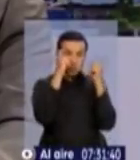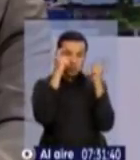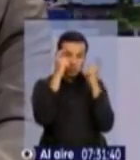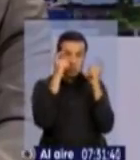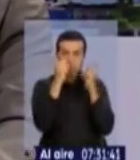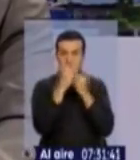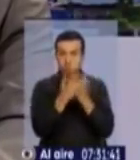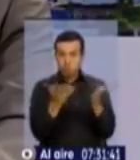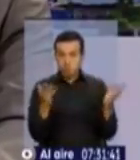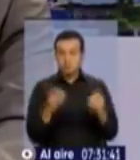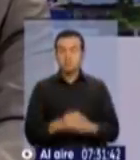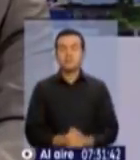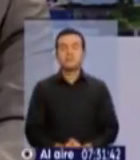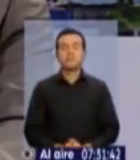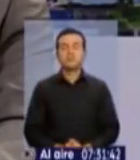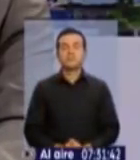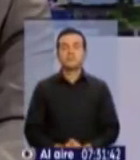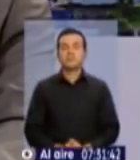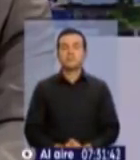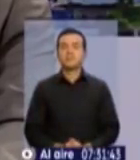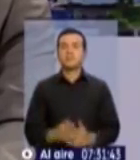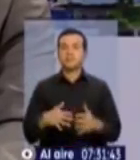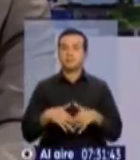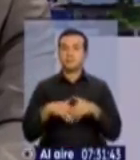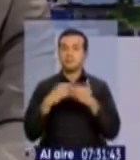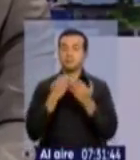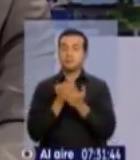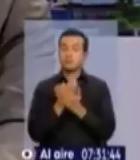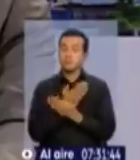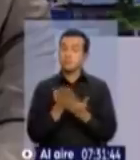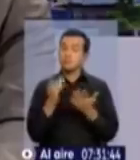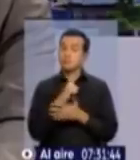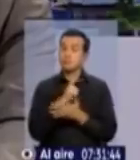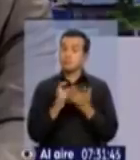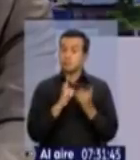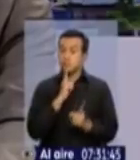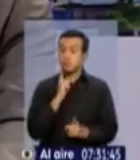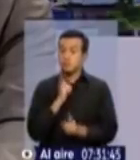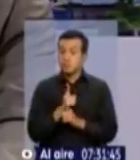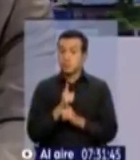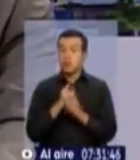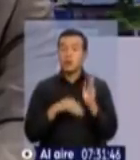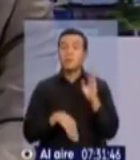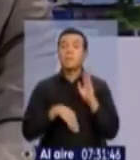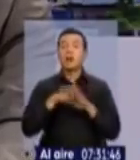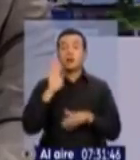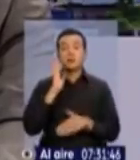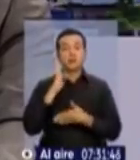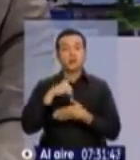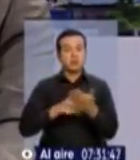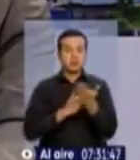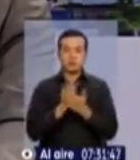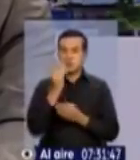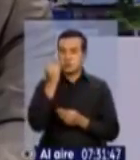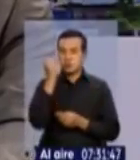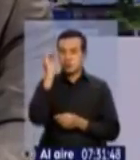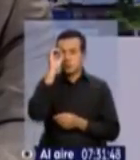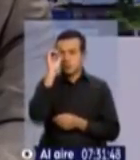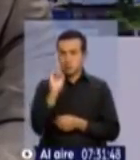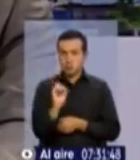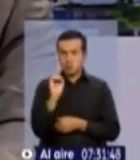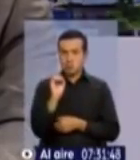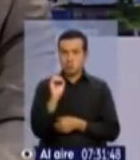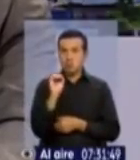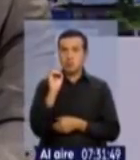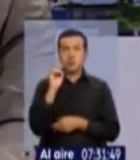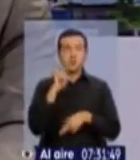y también para reactivar plenamente la economía necesitamos hacer más accesibles las tasas de crédito sobre todo en el sector hipotecario y el